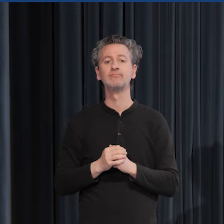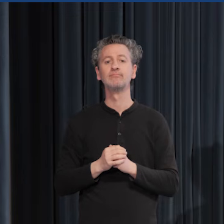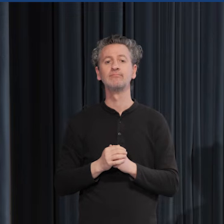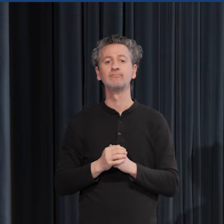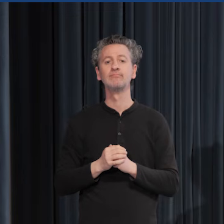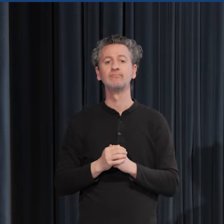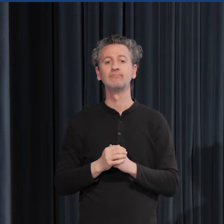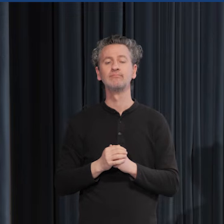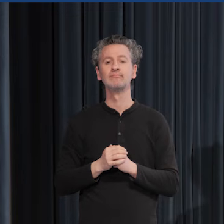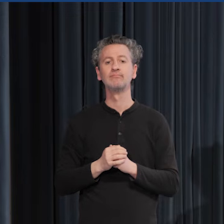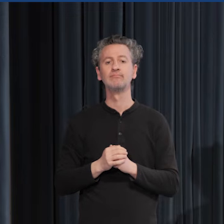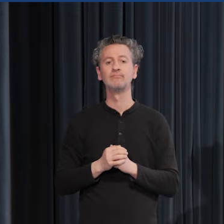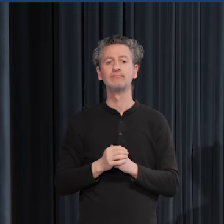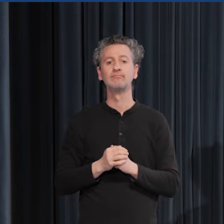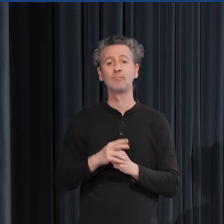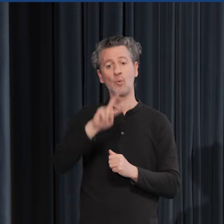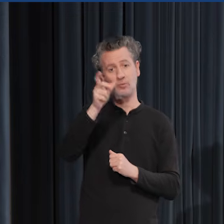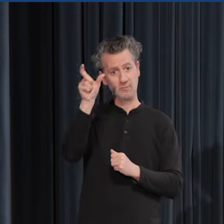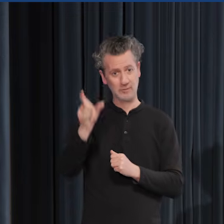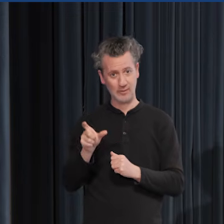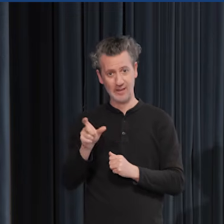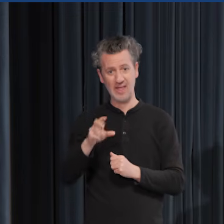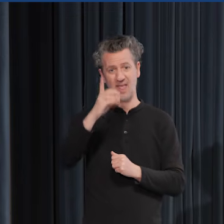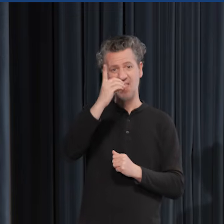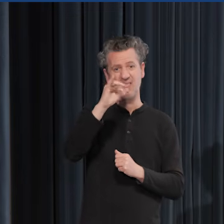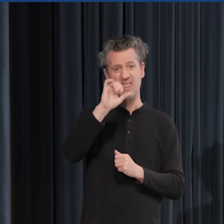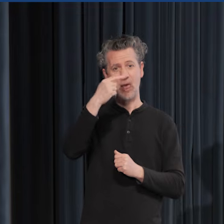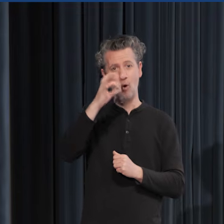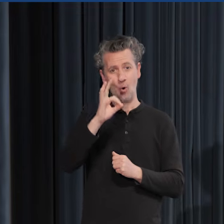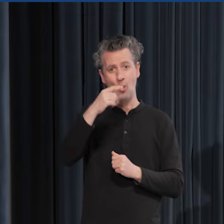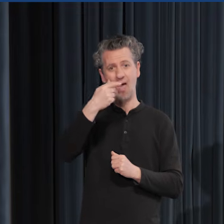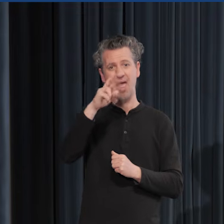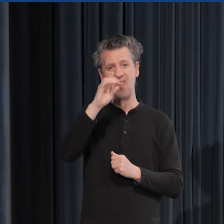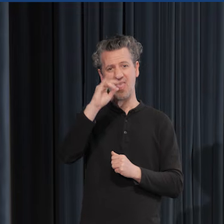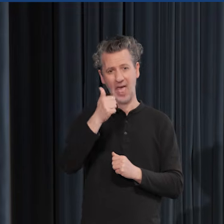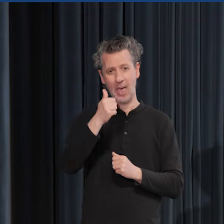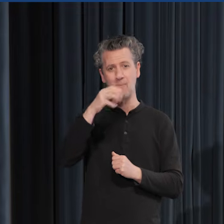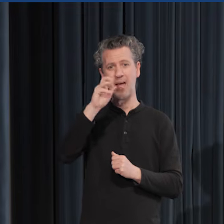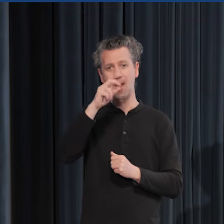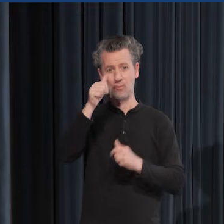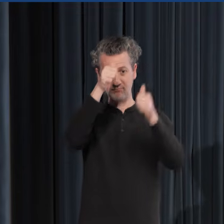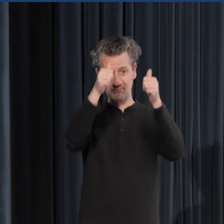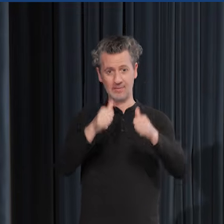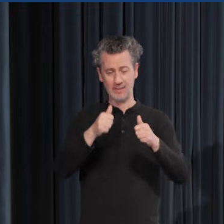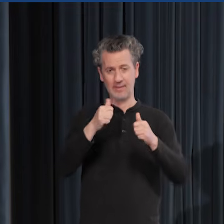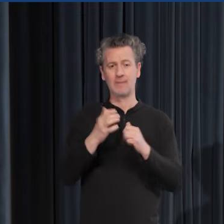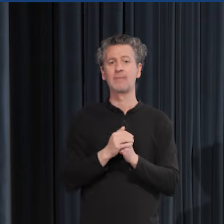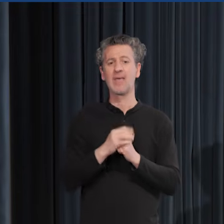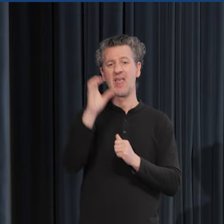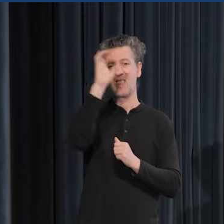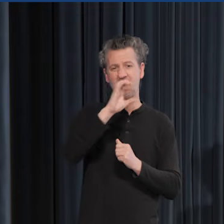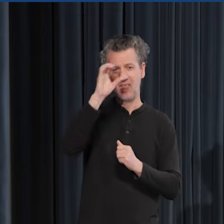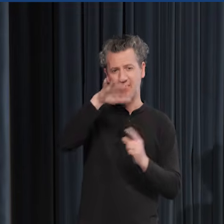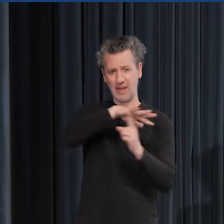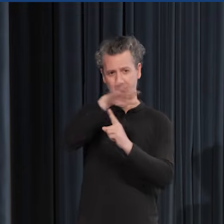También está con nosotros Diego García Páramo, que es licenciado en Ciencias Ambientales y máster en